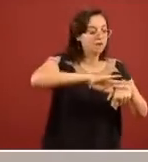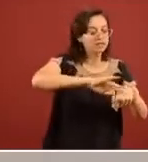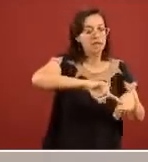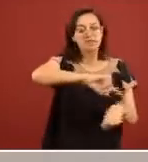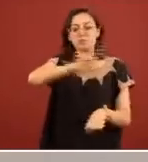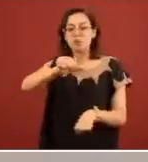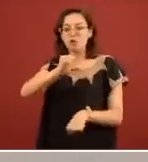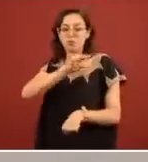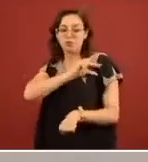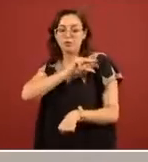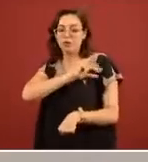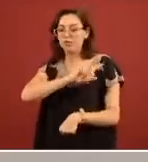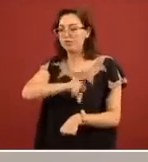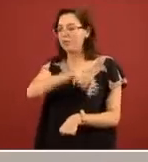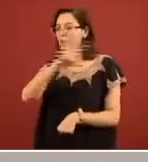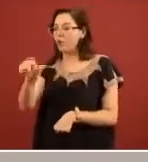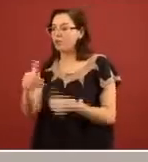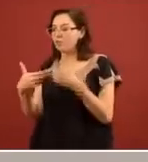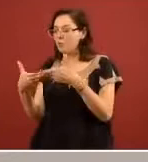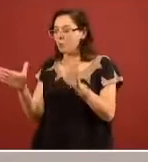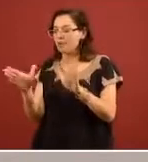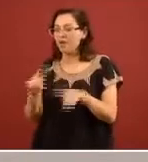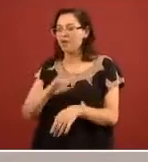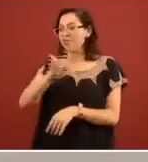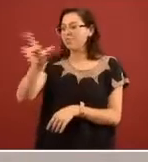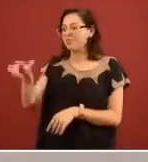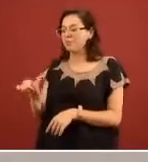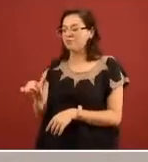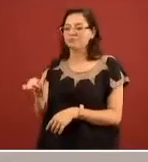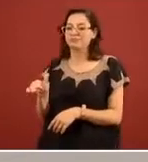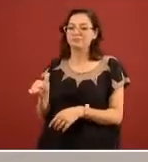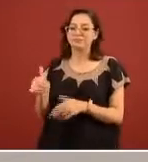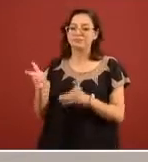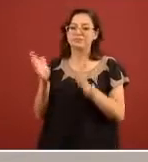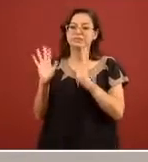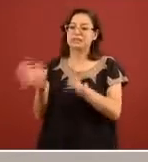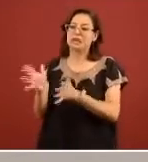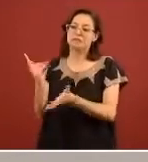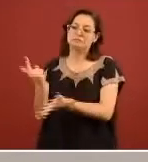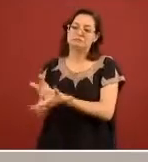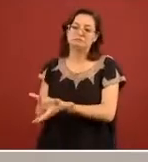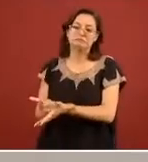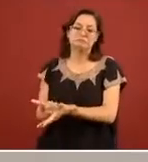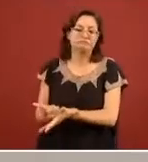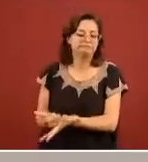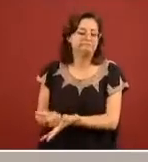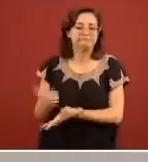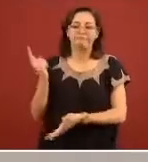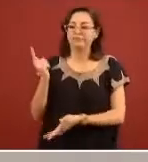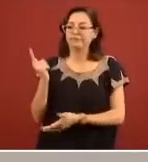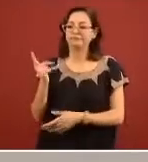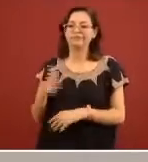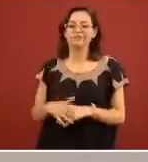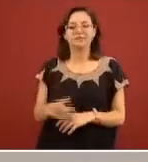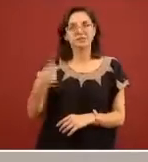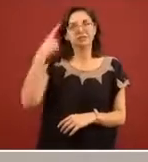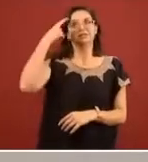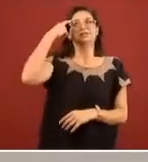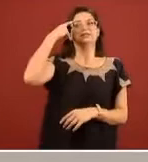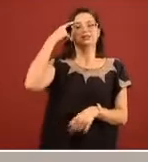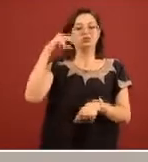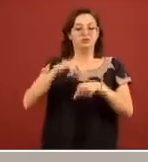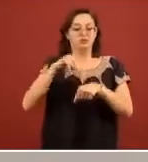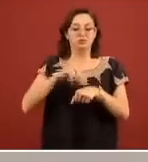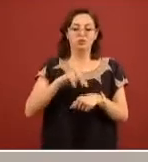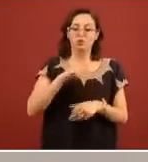y después con nosotros y después nos llegan desafortunadamente ya graves. Tenemos que hacer conciencia a toda